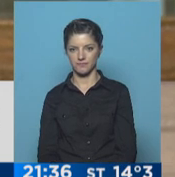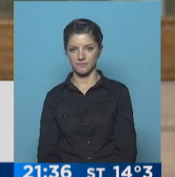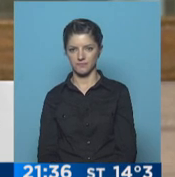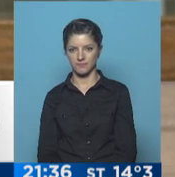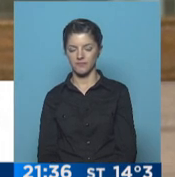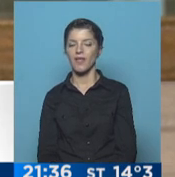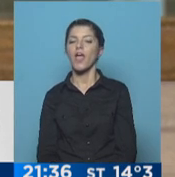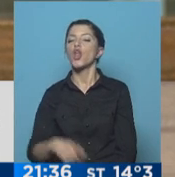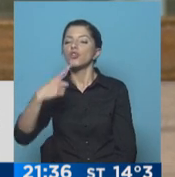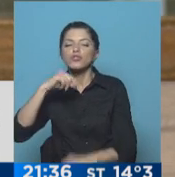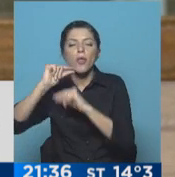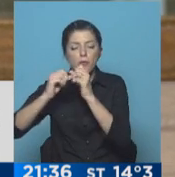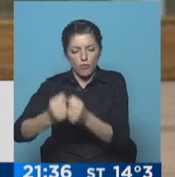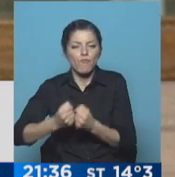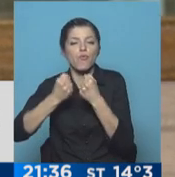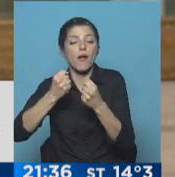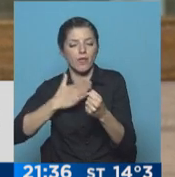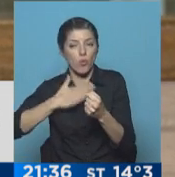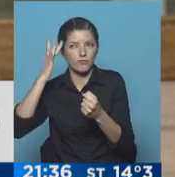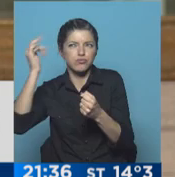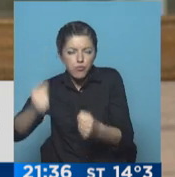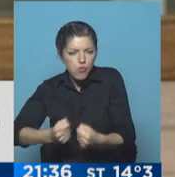Hacer más fuertes cada vez las convicciones